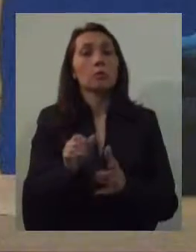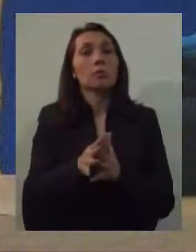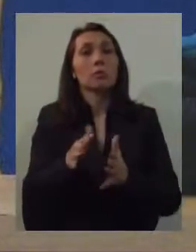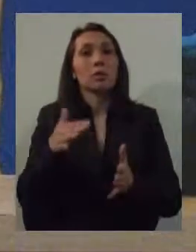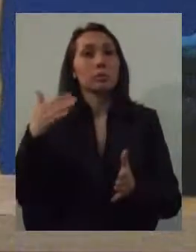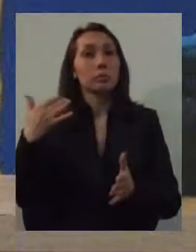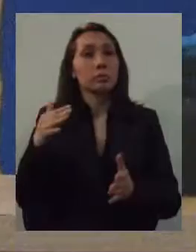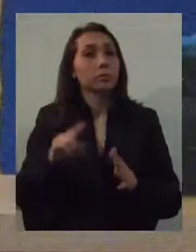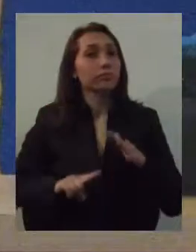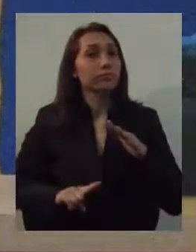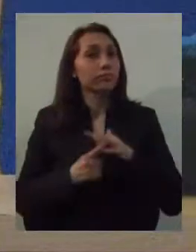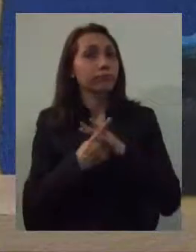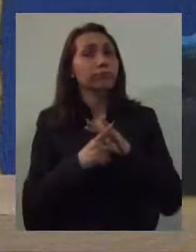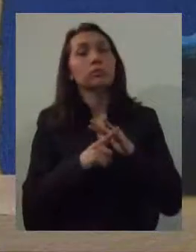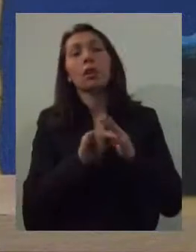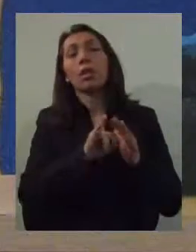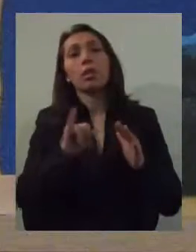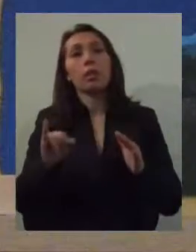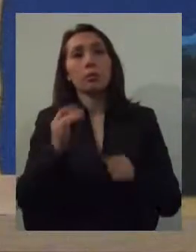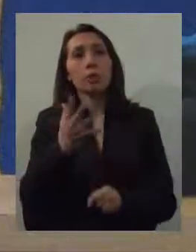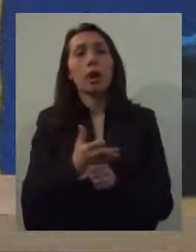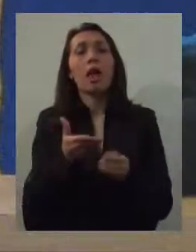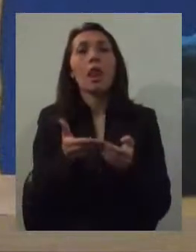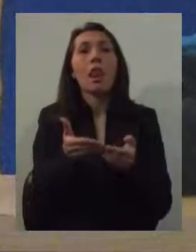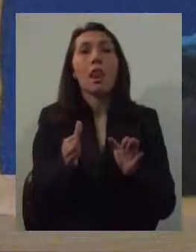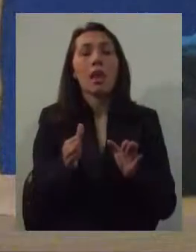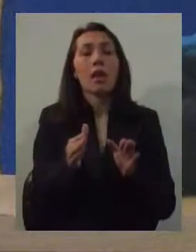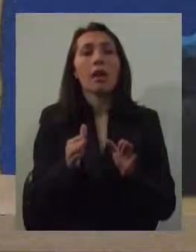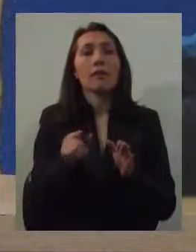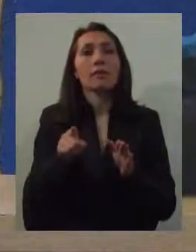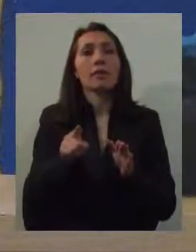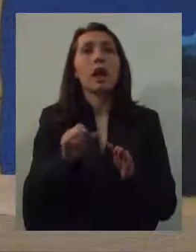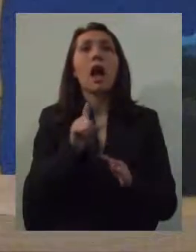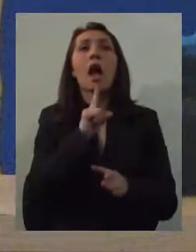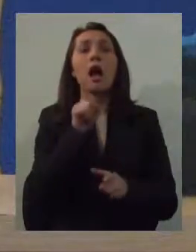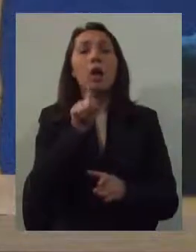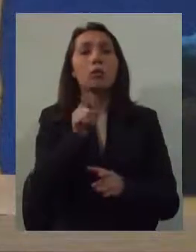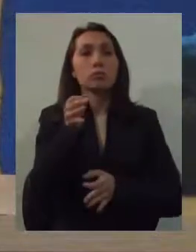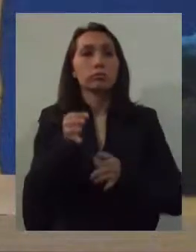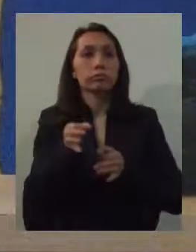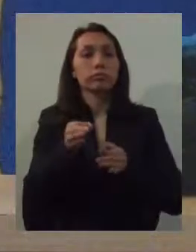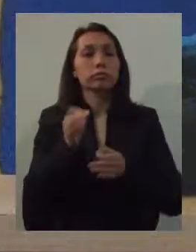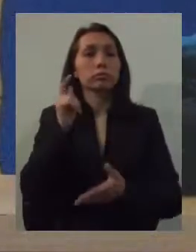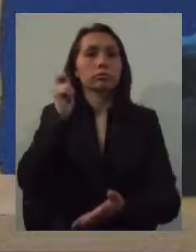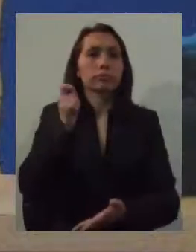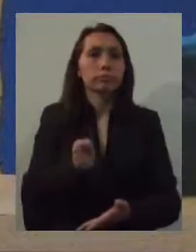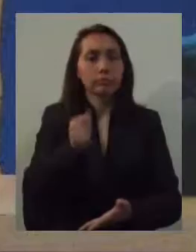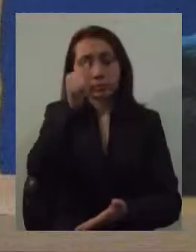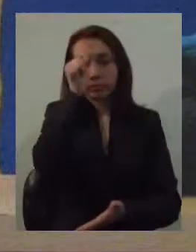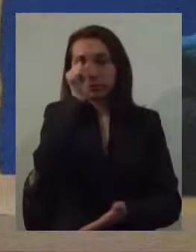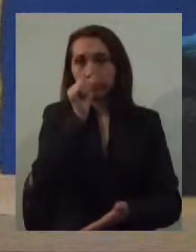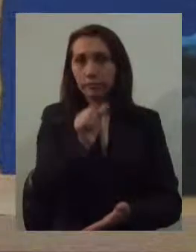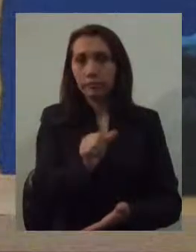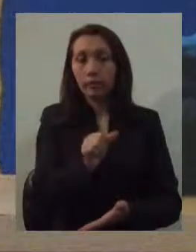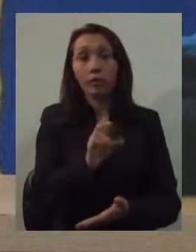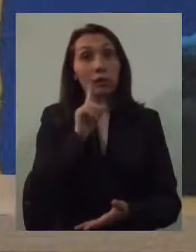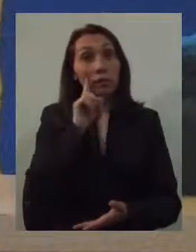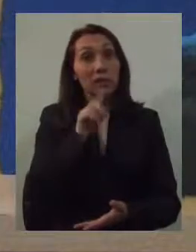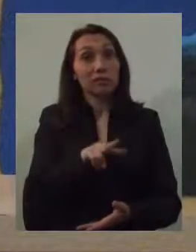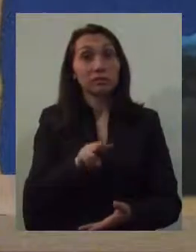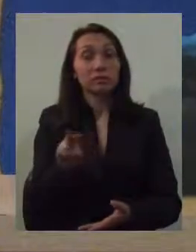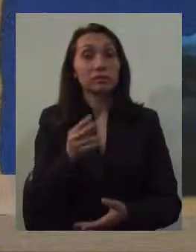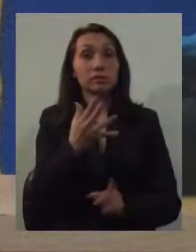que es que después haya una libre circulación de actos procesales y de sentencias, porque sin esta